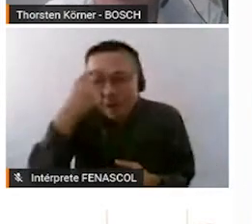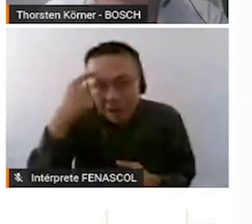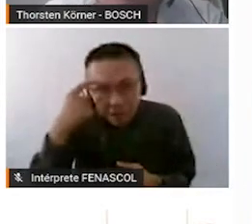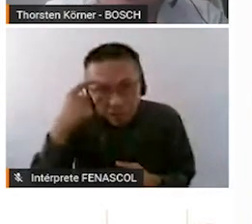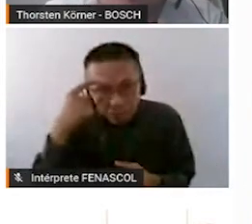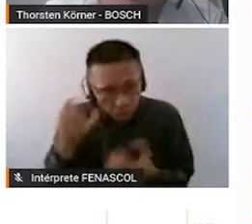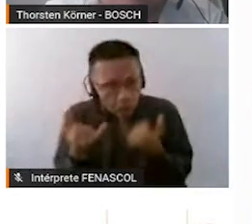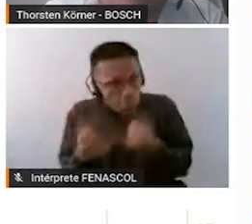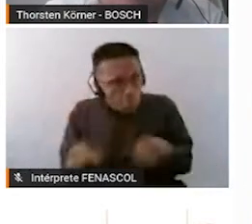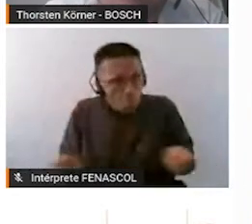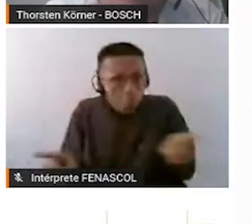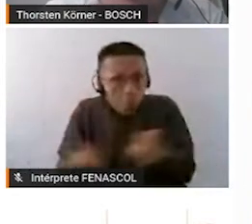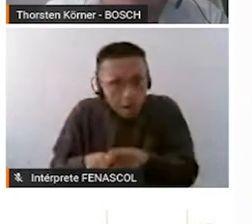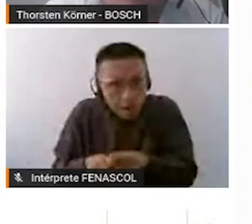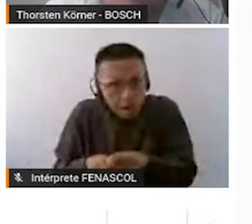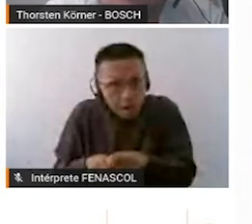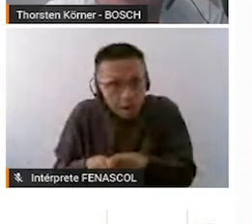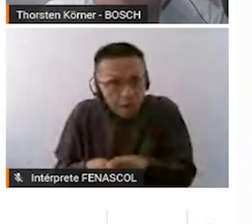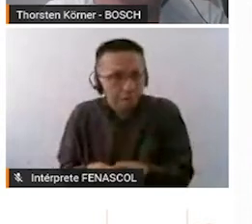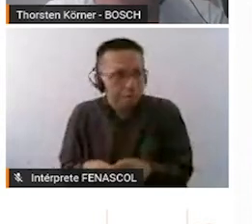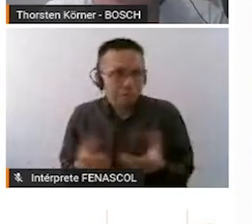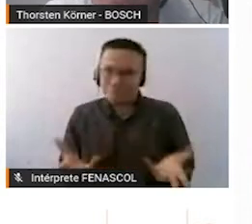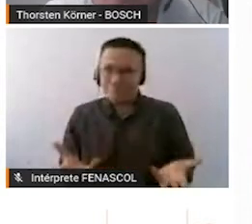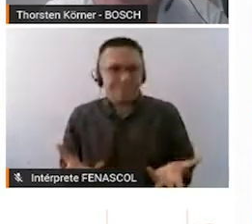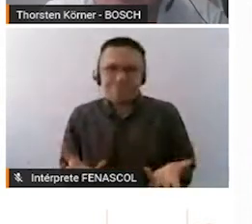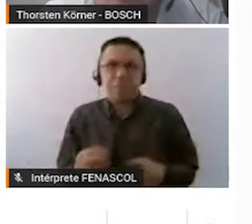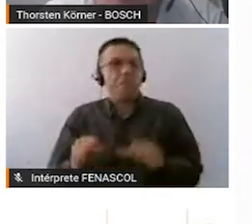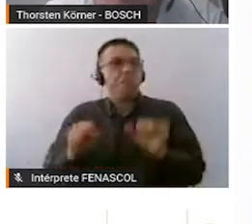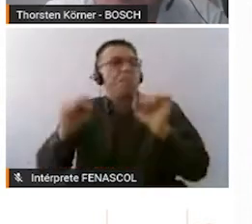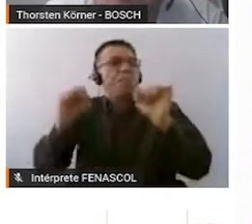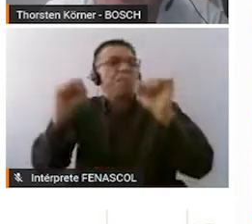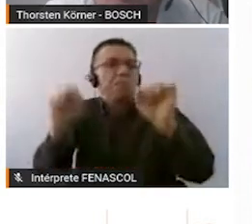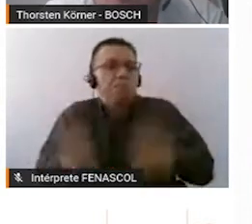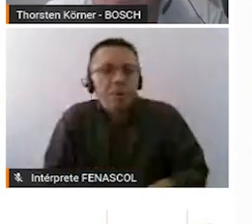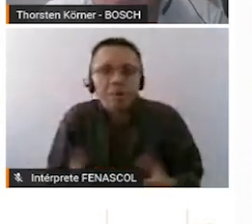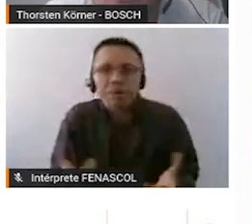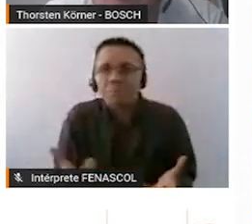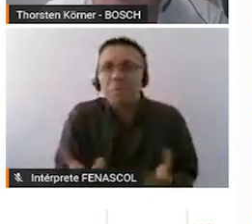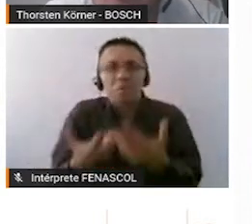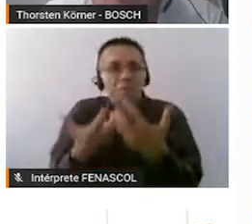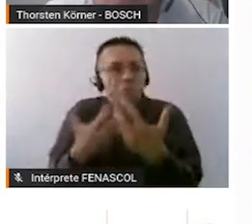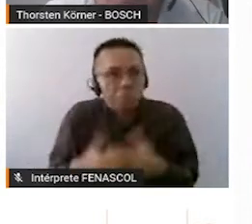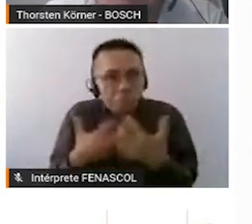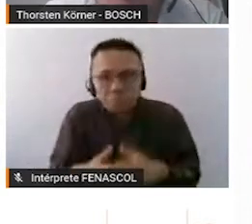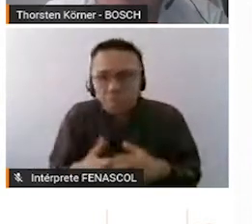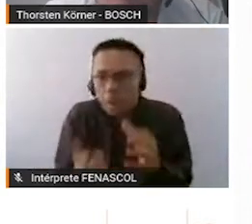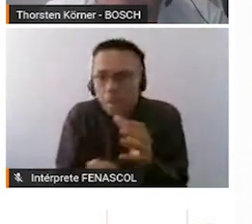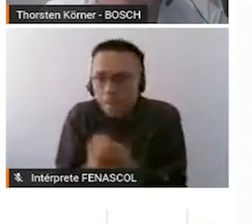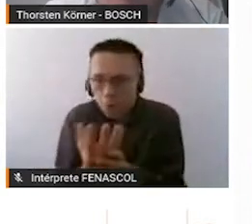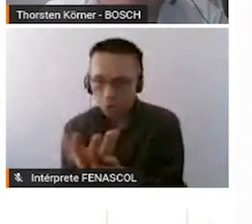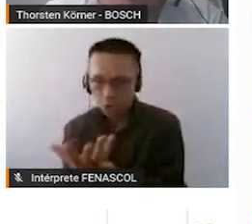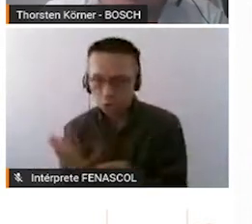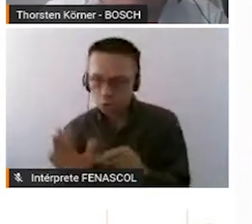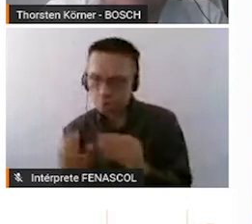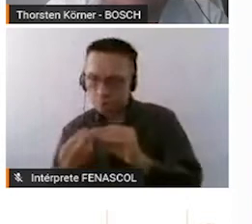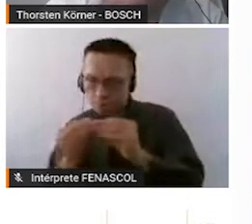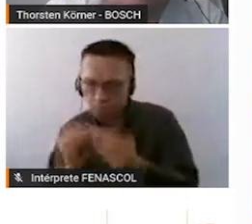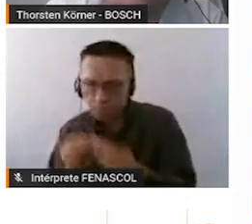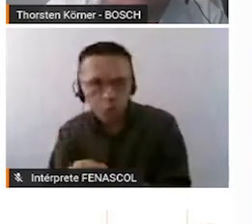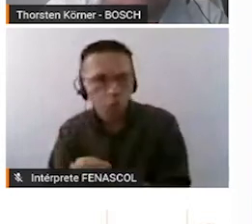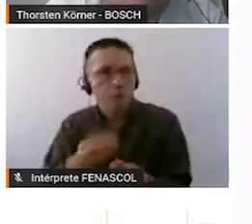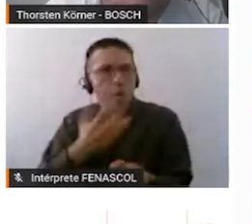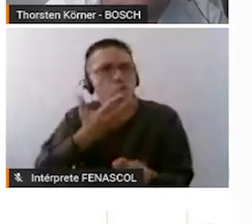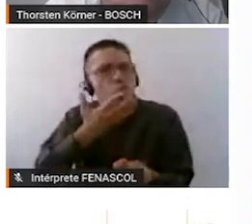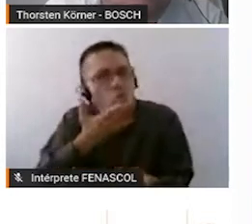así. Hoy en día uno puede configurar productos y son producidos de acuerdo a